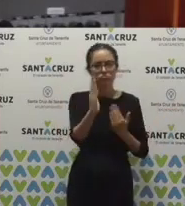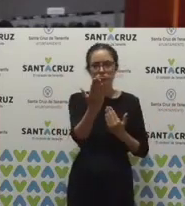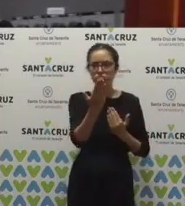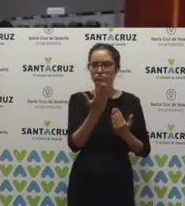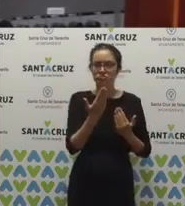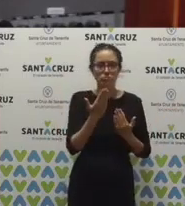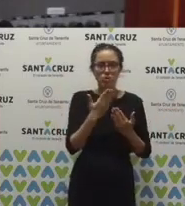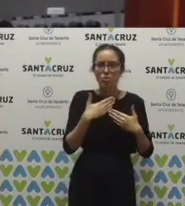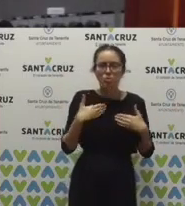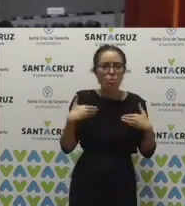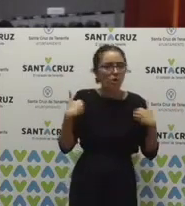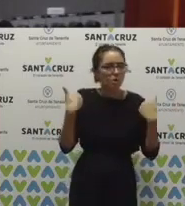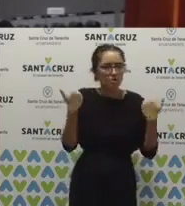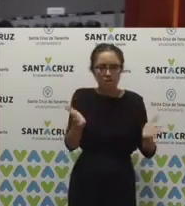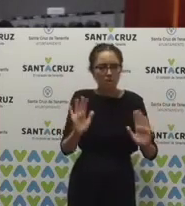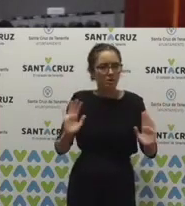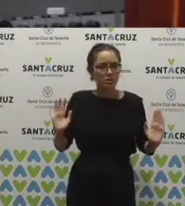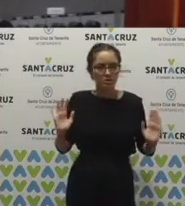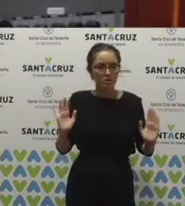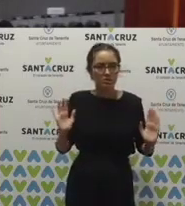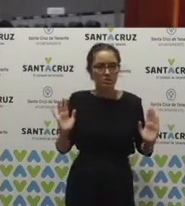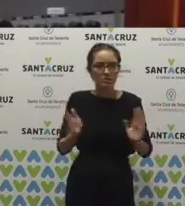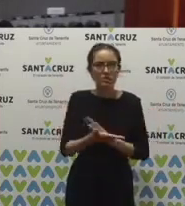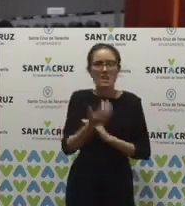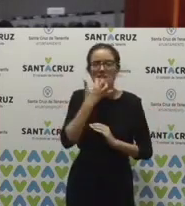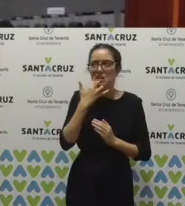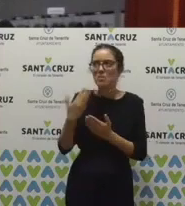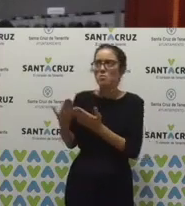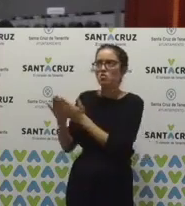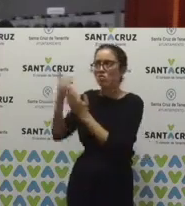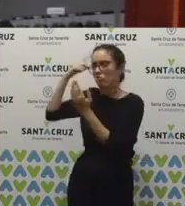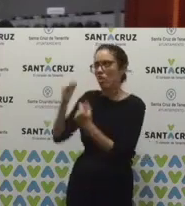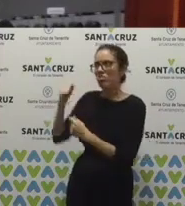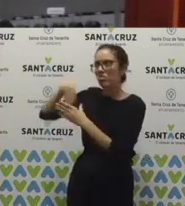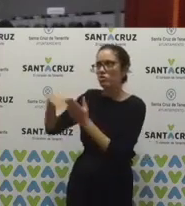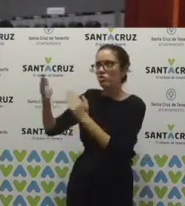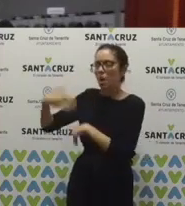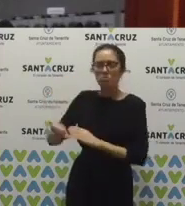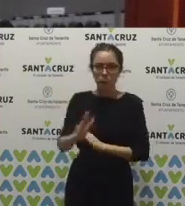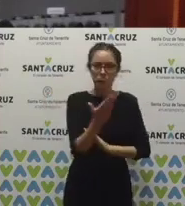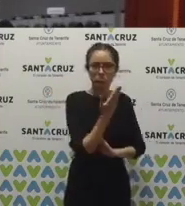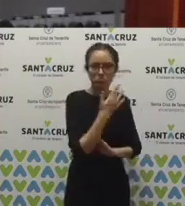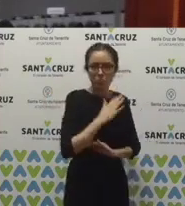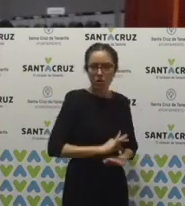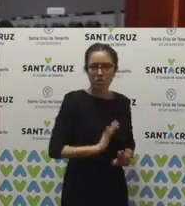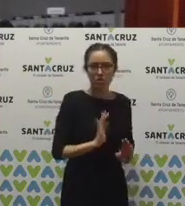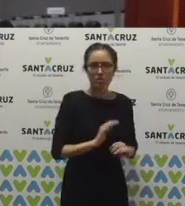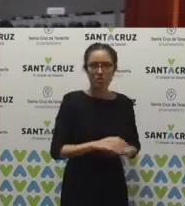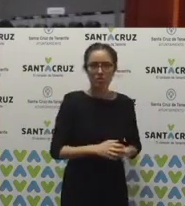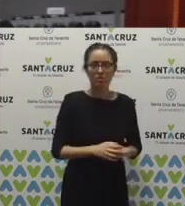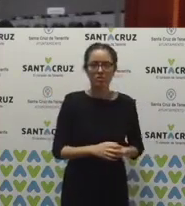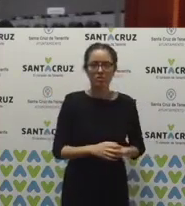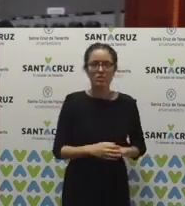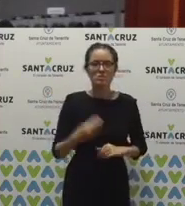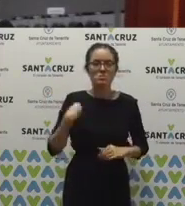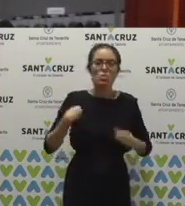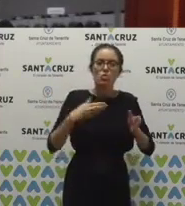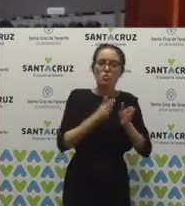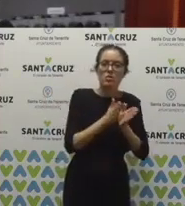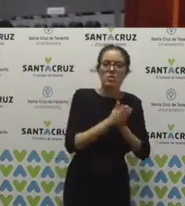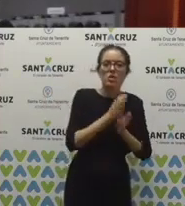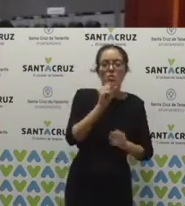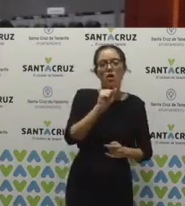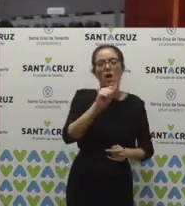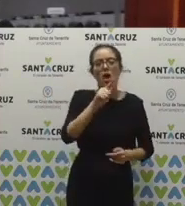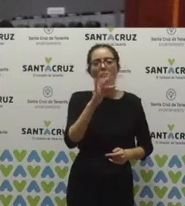importantes para santacruz y que no estaban dentro y eso es lo que nuestros compañeros nuestro compañero alfonso de